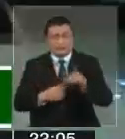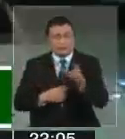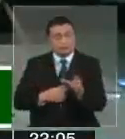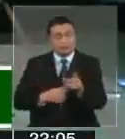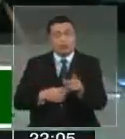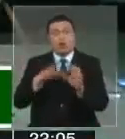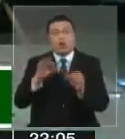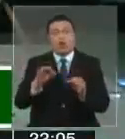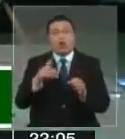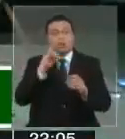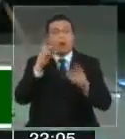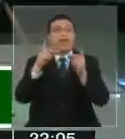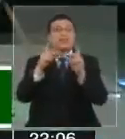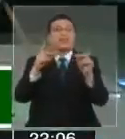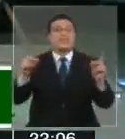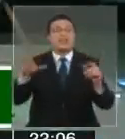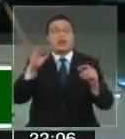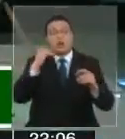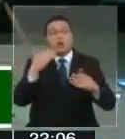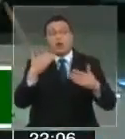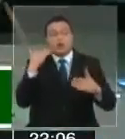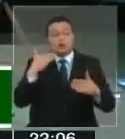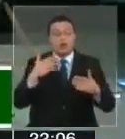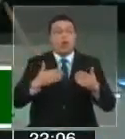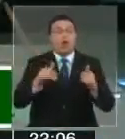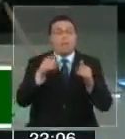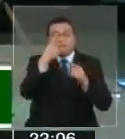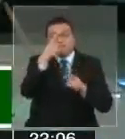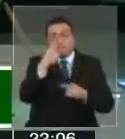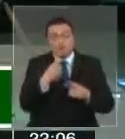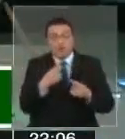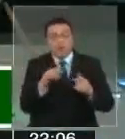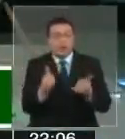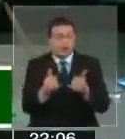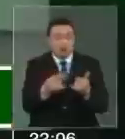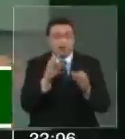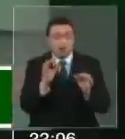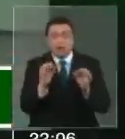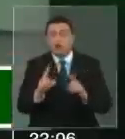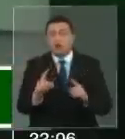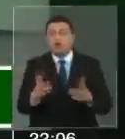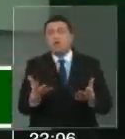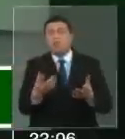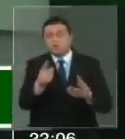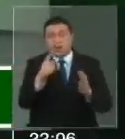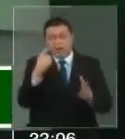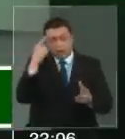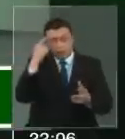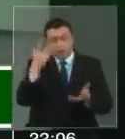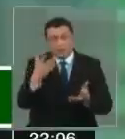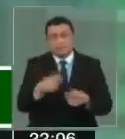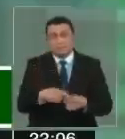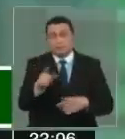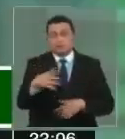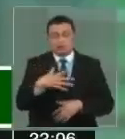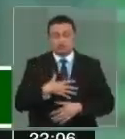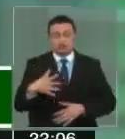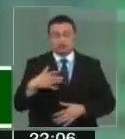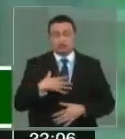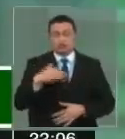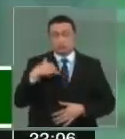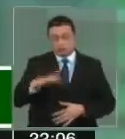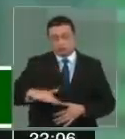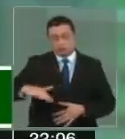¿O por este ambiente de diversidad, a lo mejor el juego el típico juego de muñeca no era tan común? ¿Te lo imaginabas? ¿No? ¿Jugabas? ¿Te acuerdas? Era bien maternal. O sea,